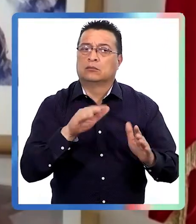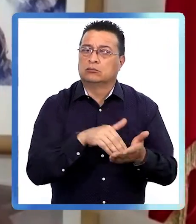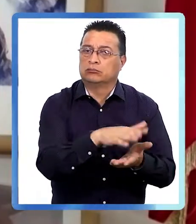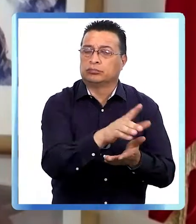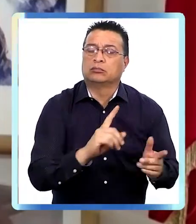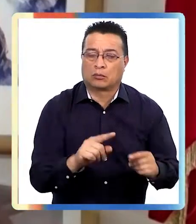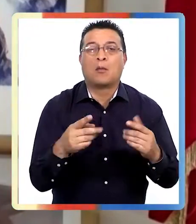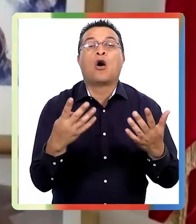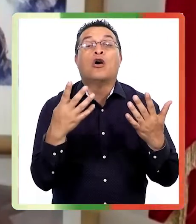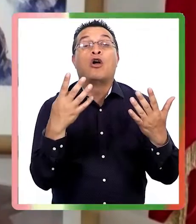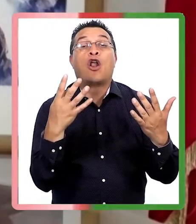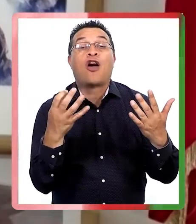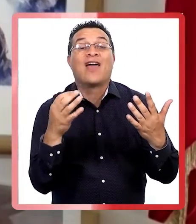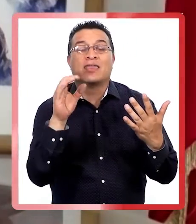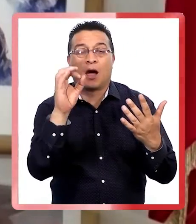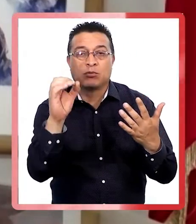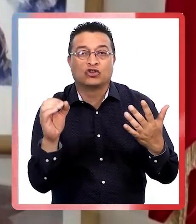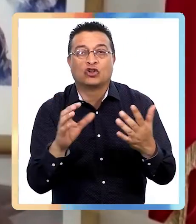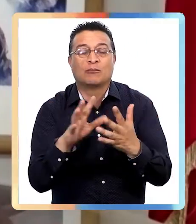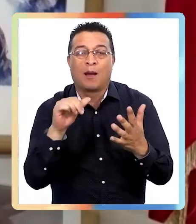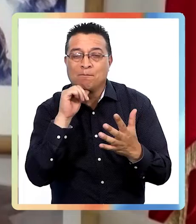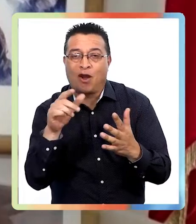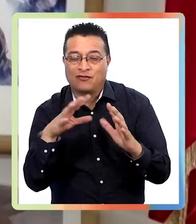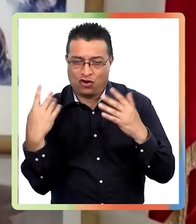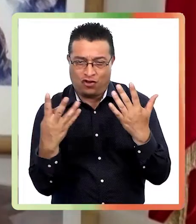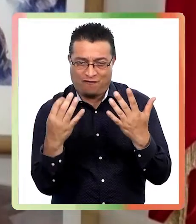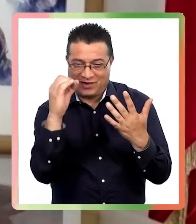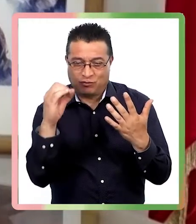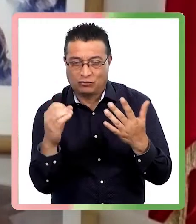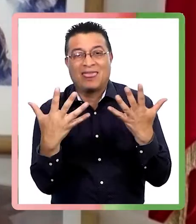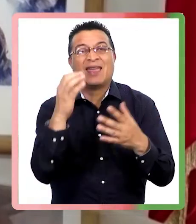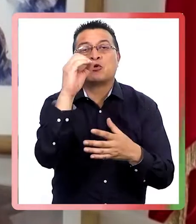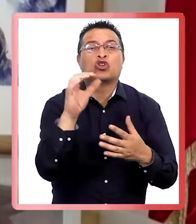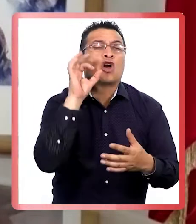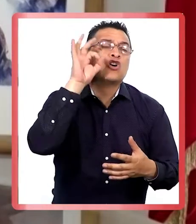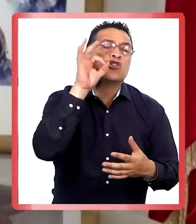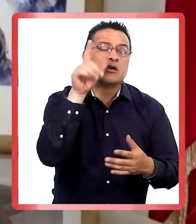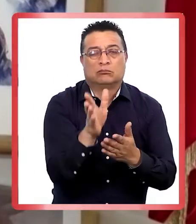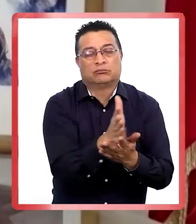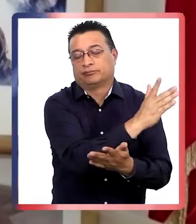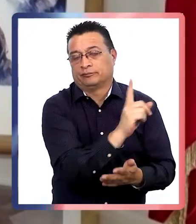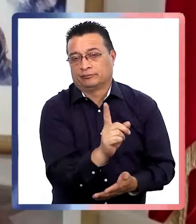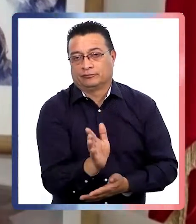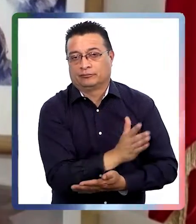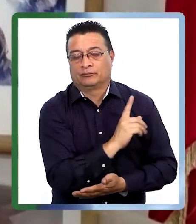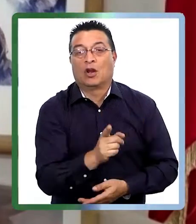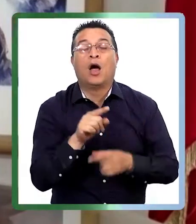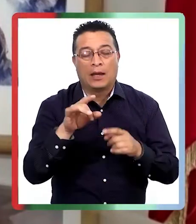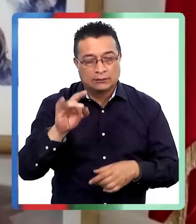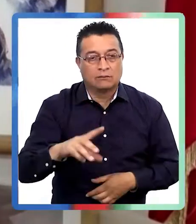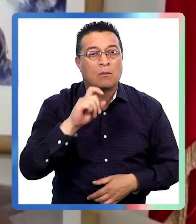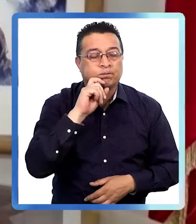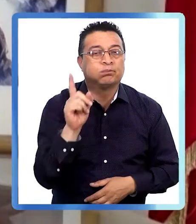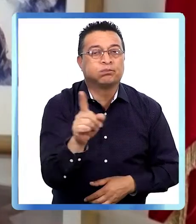que esta ayuda tiene que ir al 90% y no al 10% más rico. De manera tal de que en la medida que se vaya aplicando ese test, vamos a ir